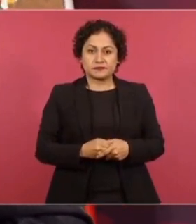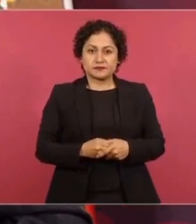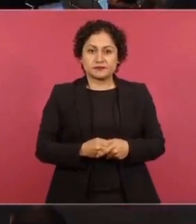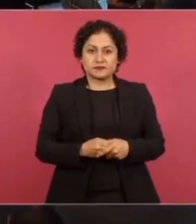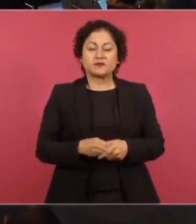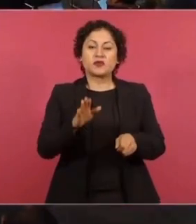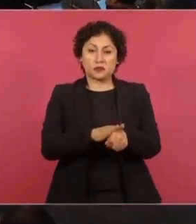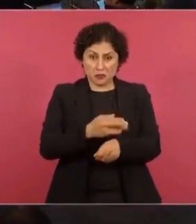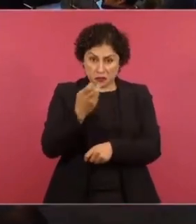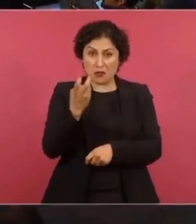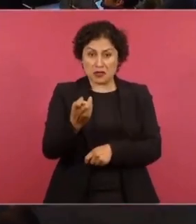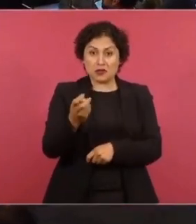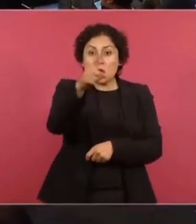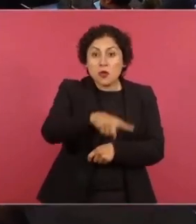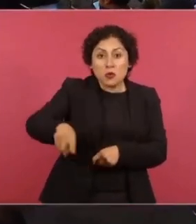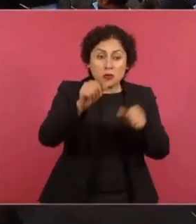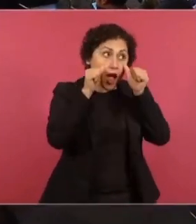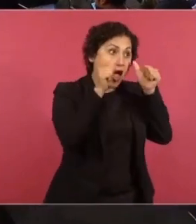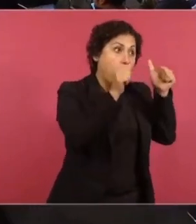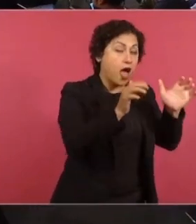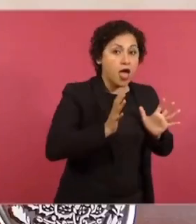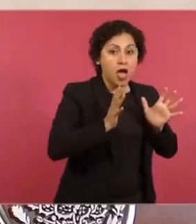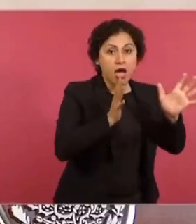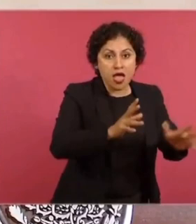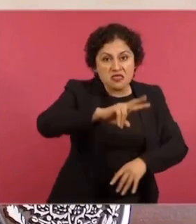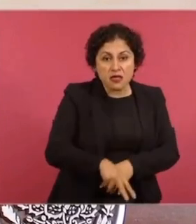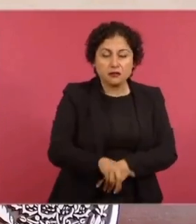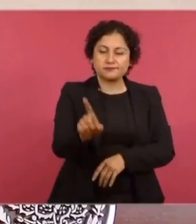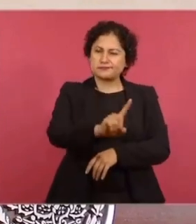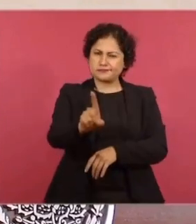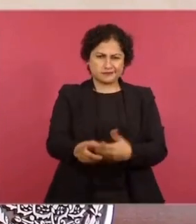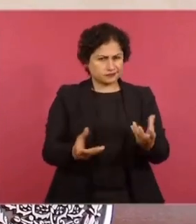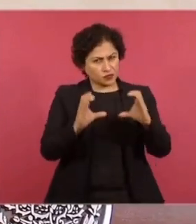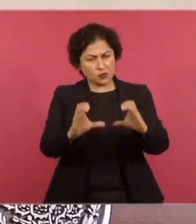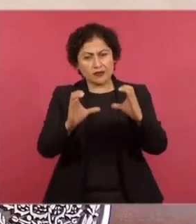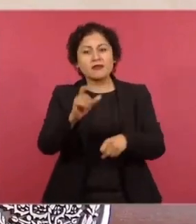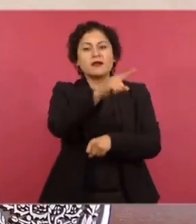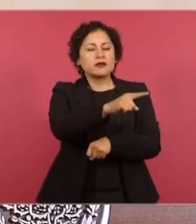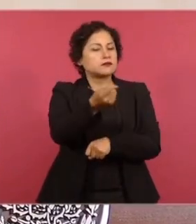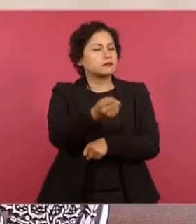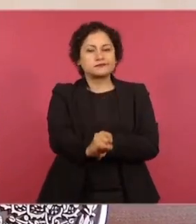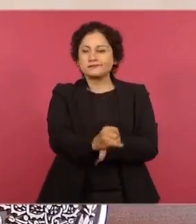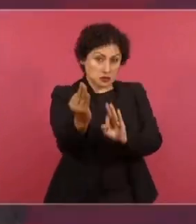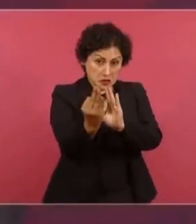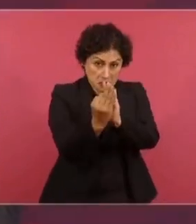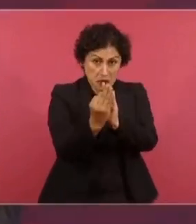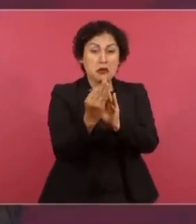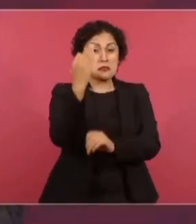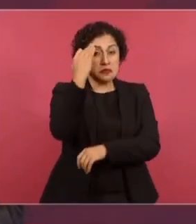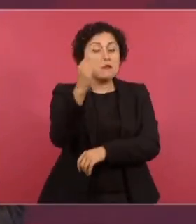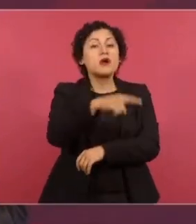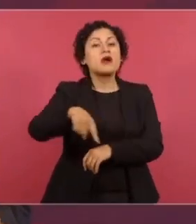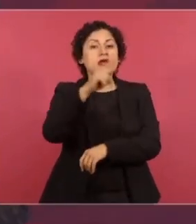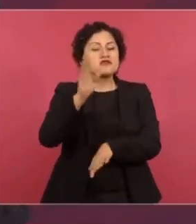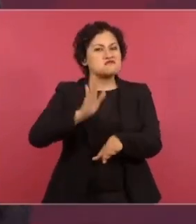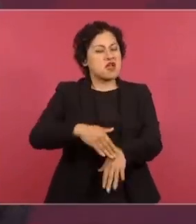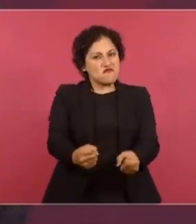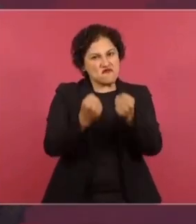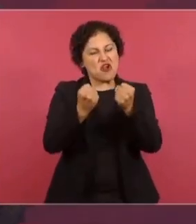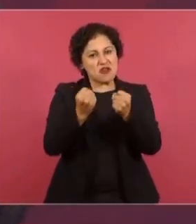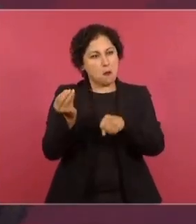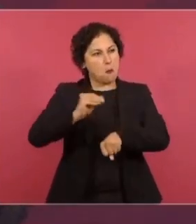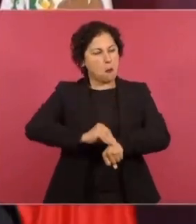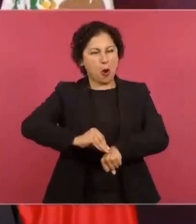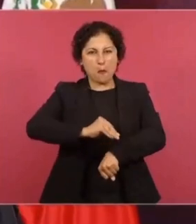tomarlo en serio. Y van a seguir con lo mismo, ¿no? Y cada vez más atrevidos van a llegar a